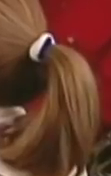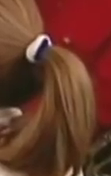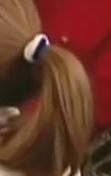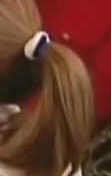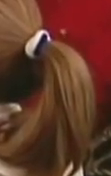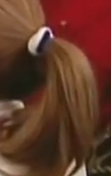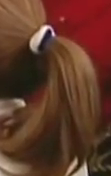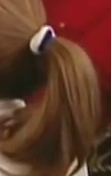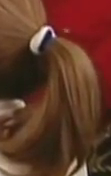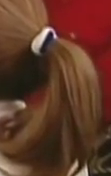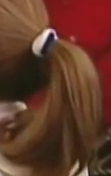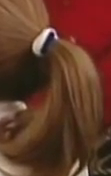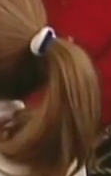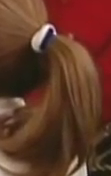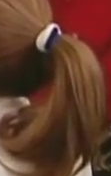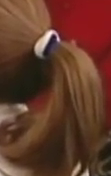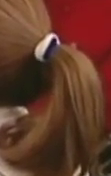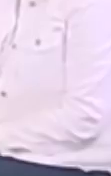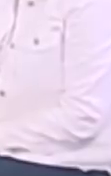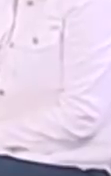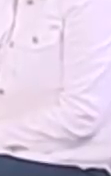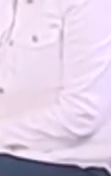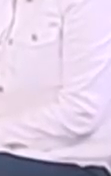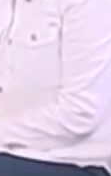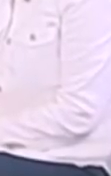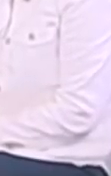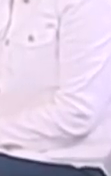10. ¿Cómo se pronuncia tu nombre?